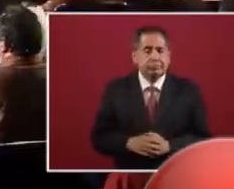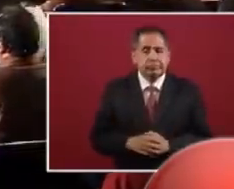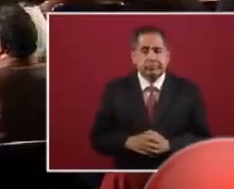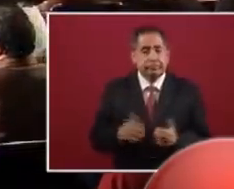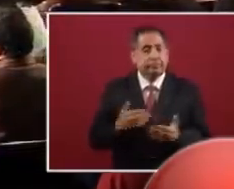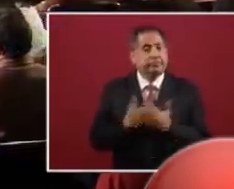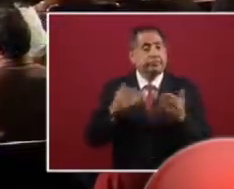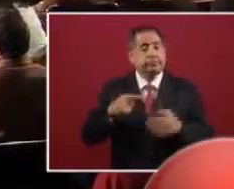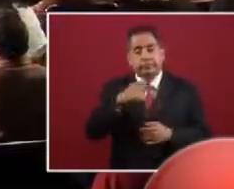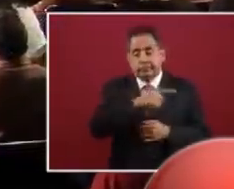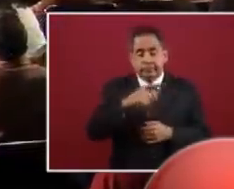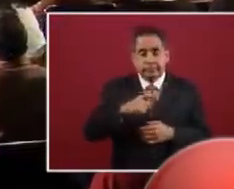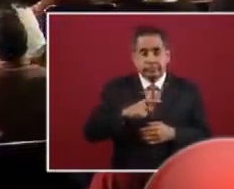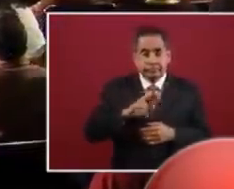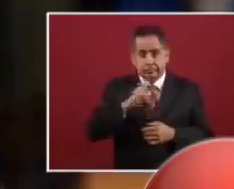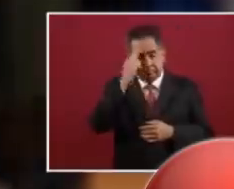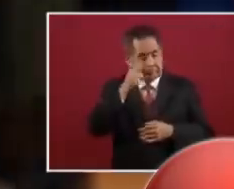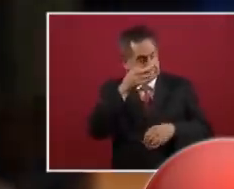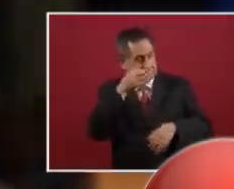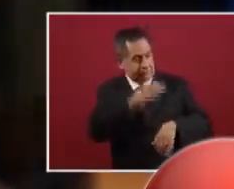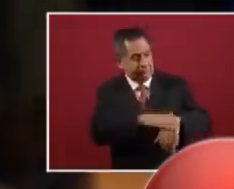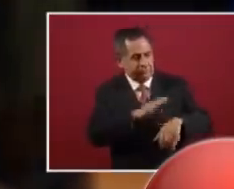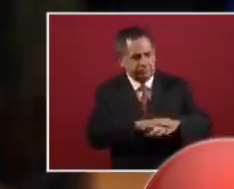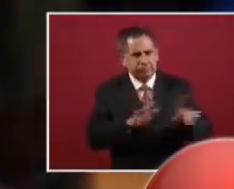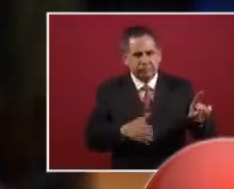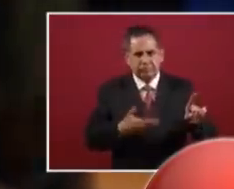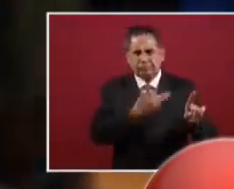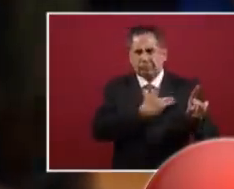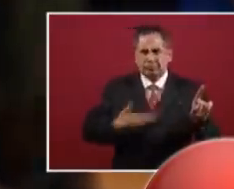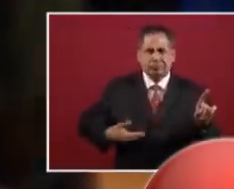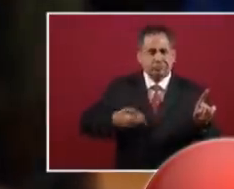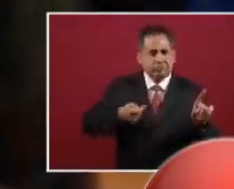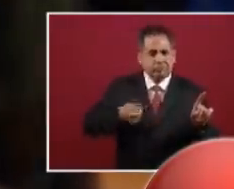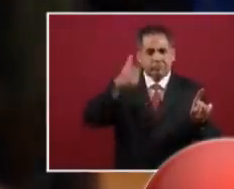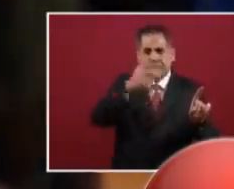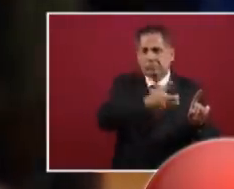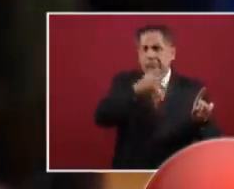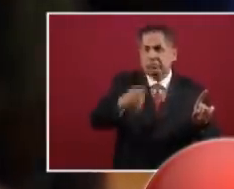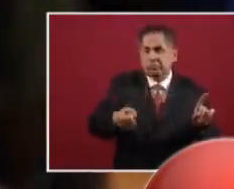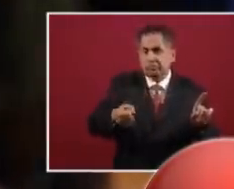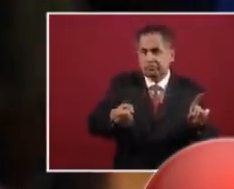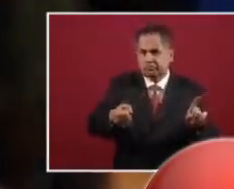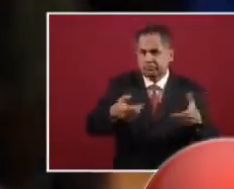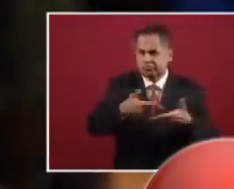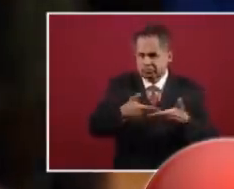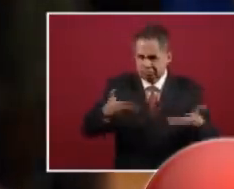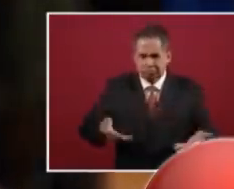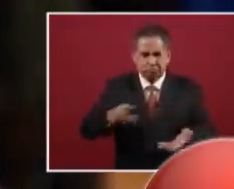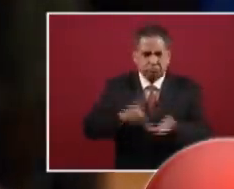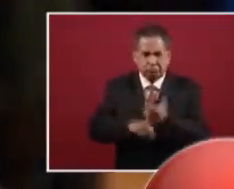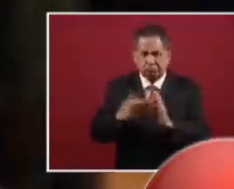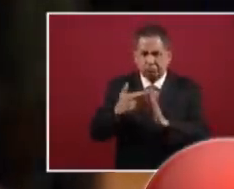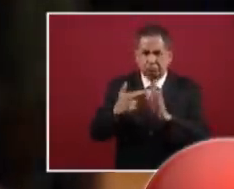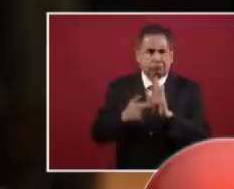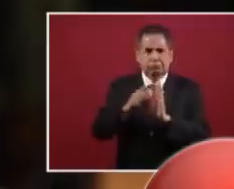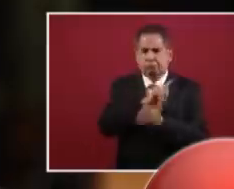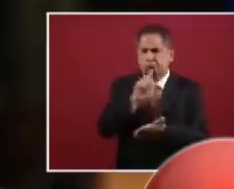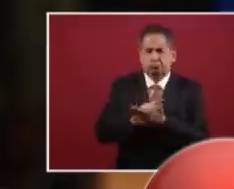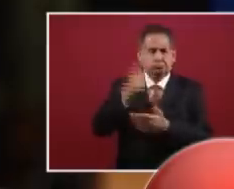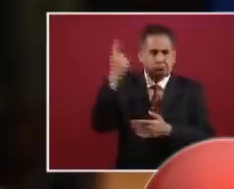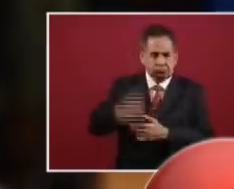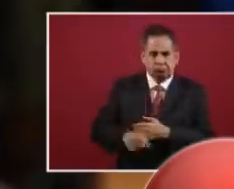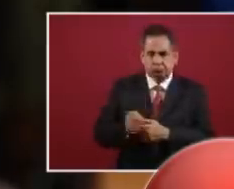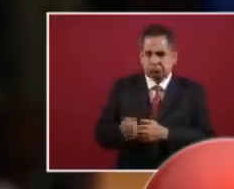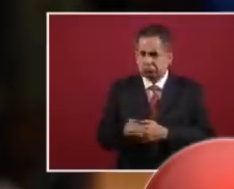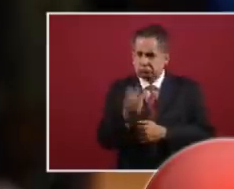que parece que no les gusta que lo elija el titular del Ejecutivo y sin embargo le corresponde, porque así lo marca la ley, enviar la